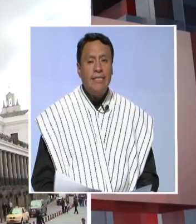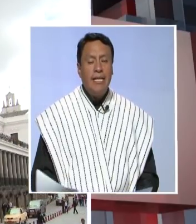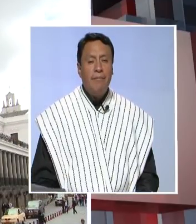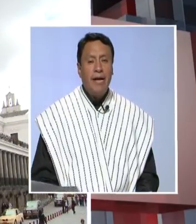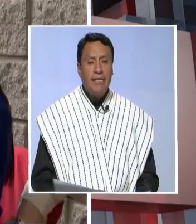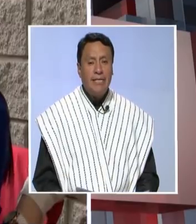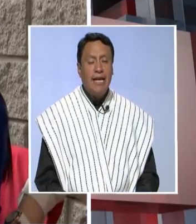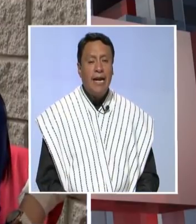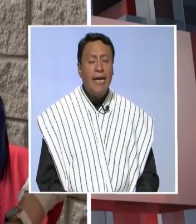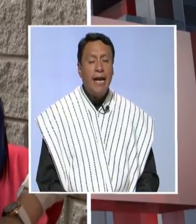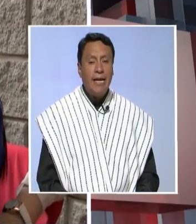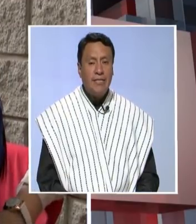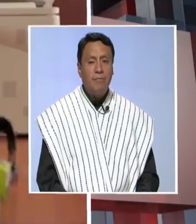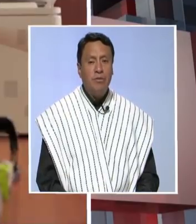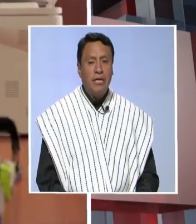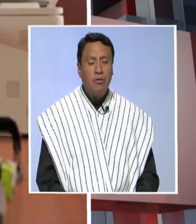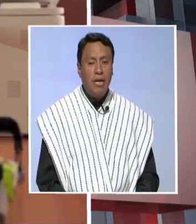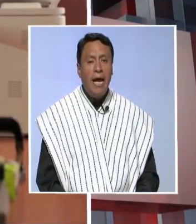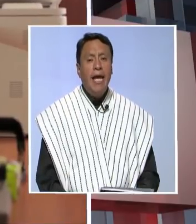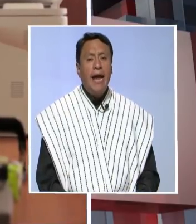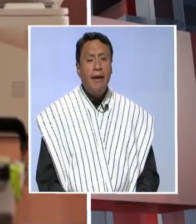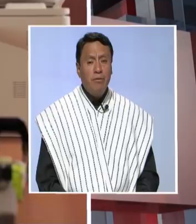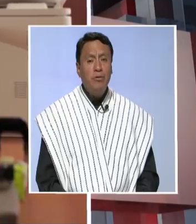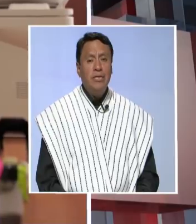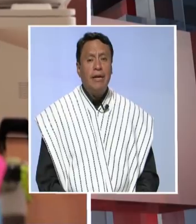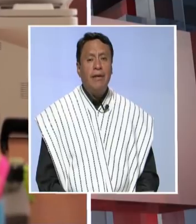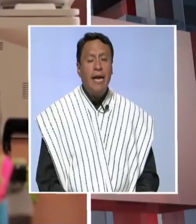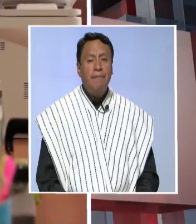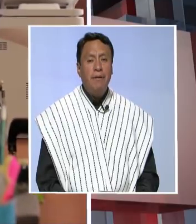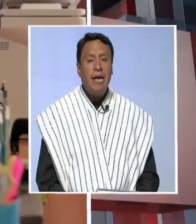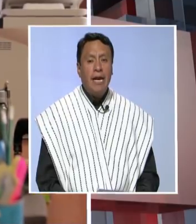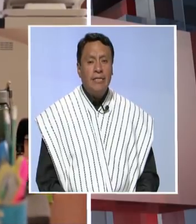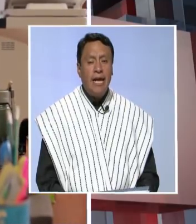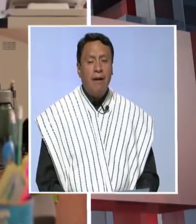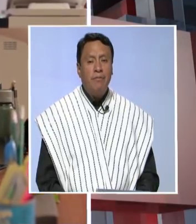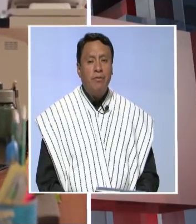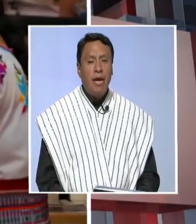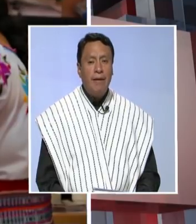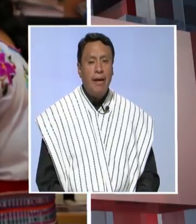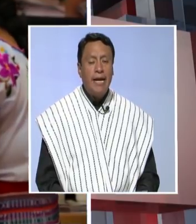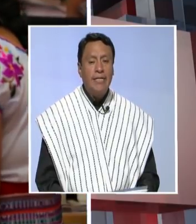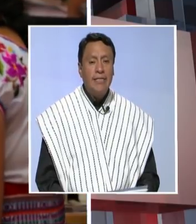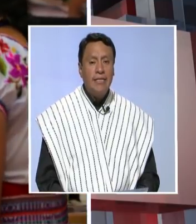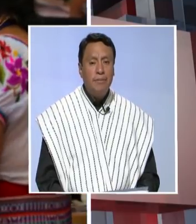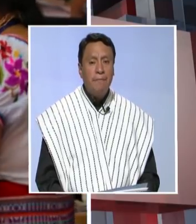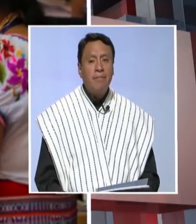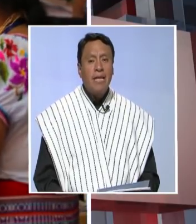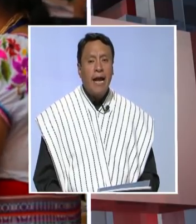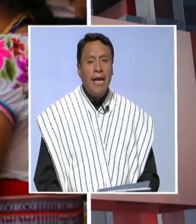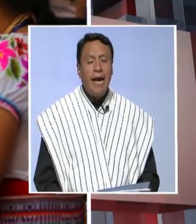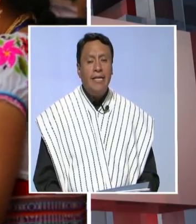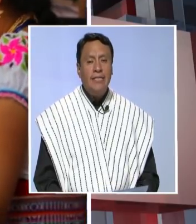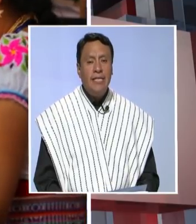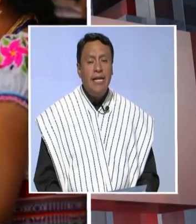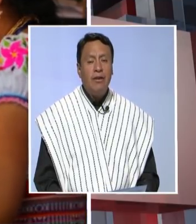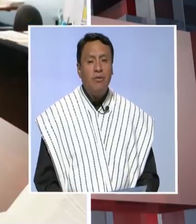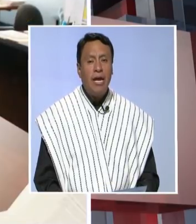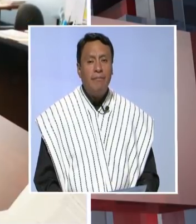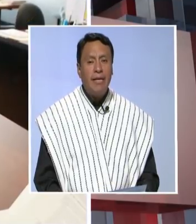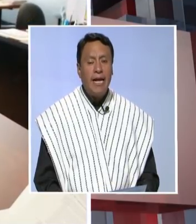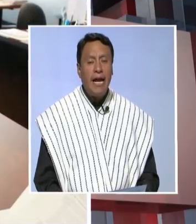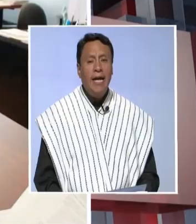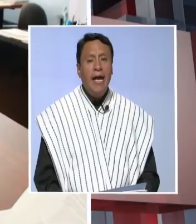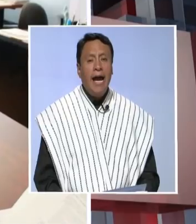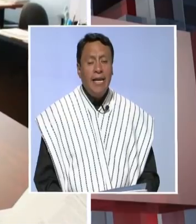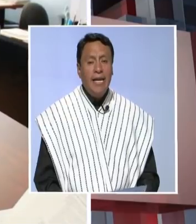ka ayichinaman kachashka karka kai ayipunya kuna kai apunya mi kaipi kasna apukuna imaka riksishpa kai ayichina